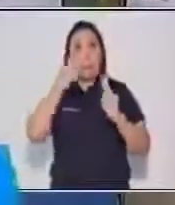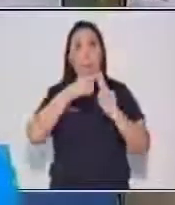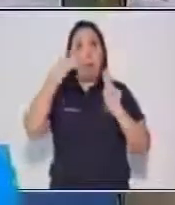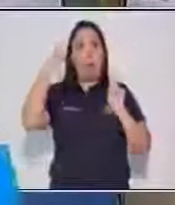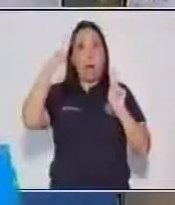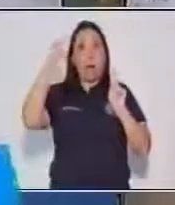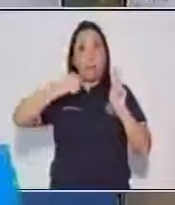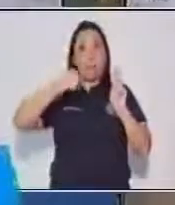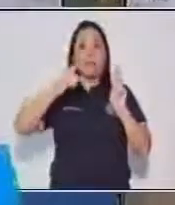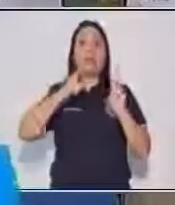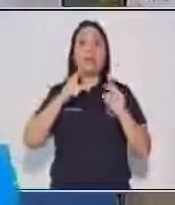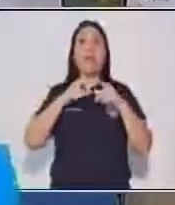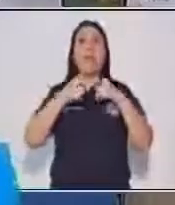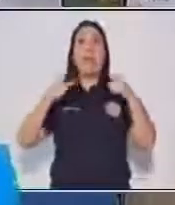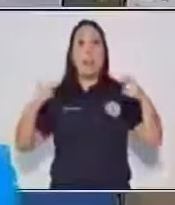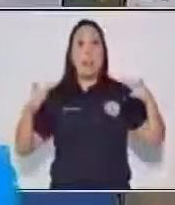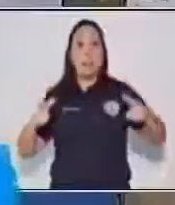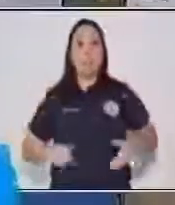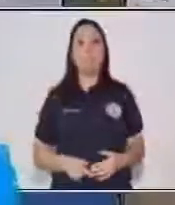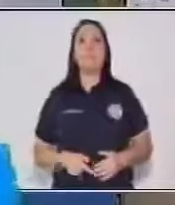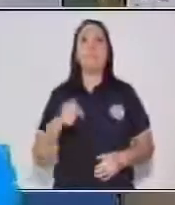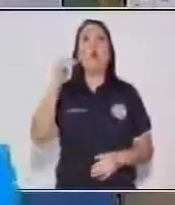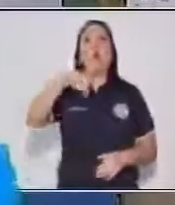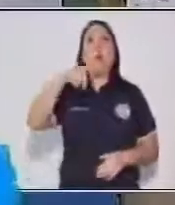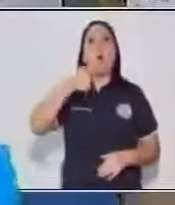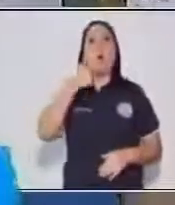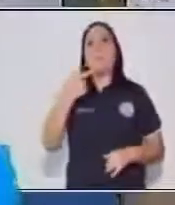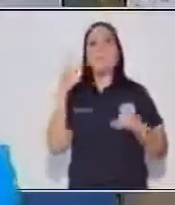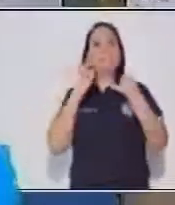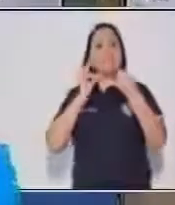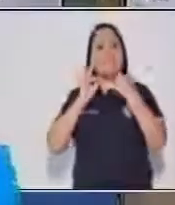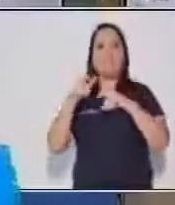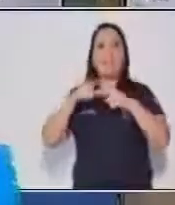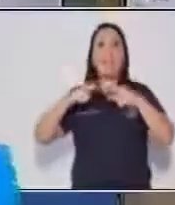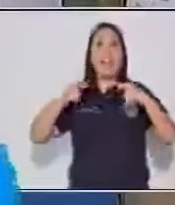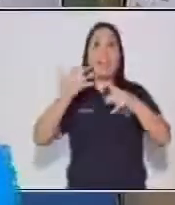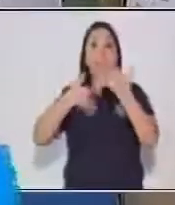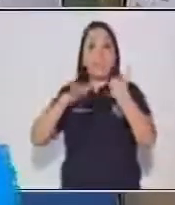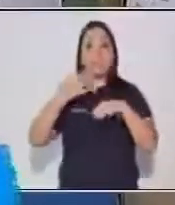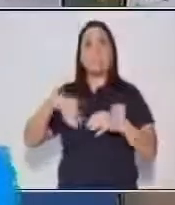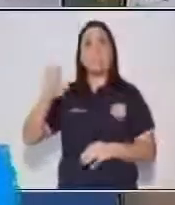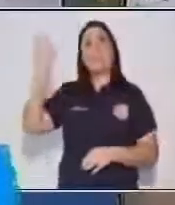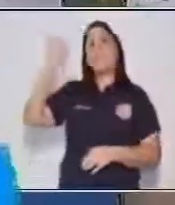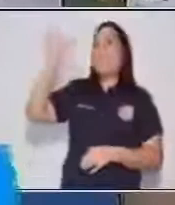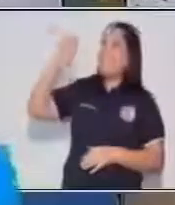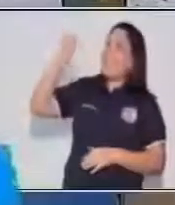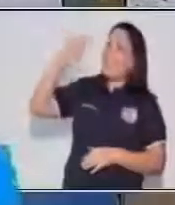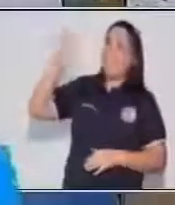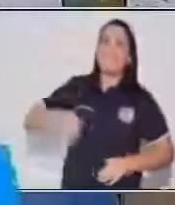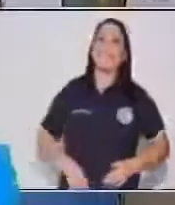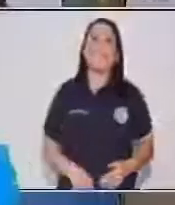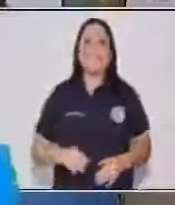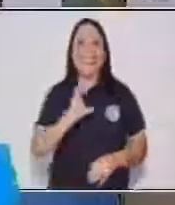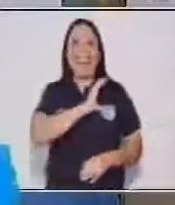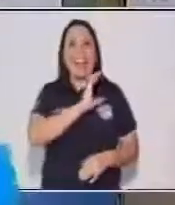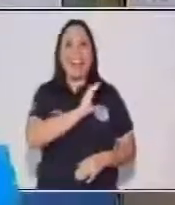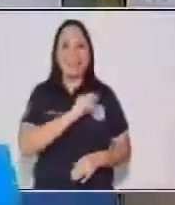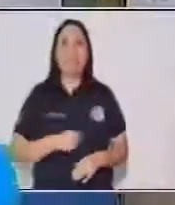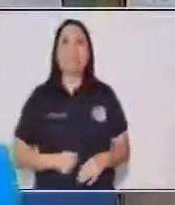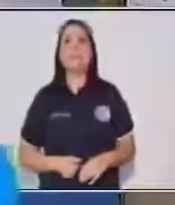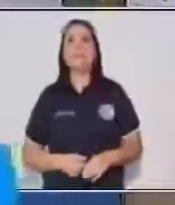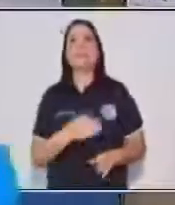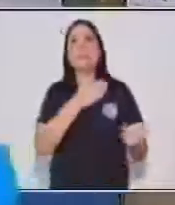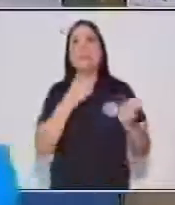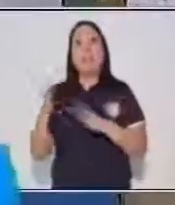habilidad lingüística. Hoy en la interpretación de lengua de señas saludamos a Carmen. Hola Carmen. Antes de